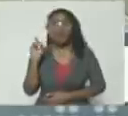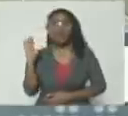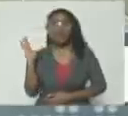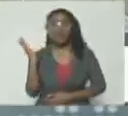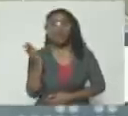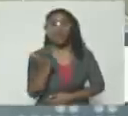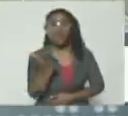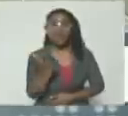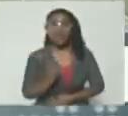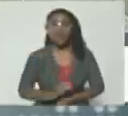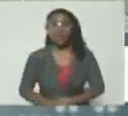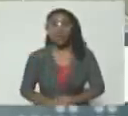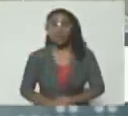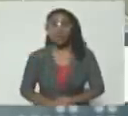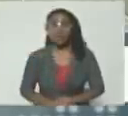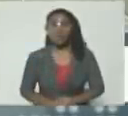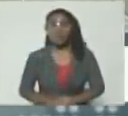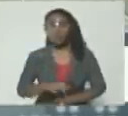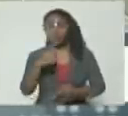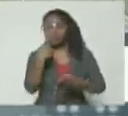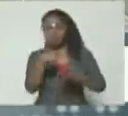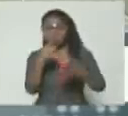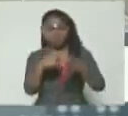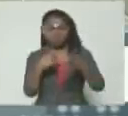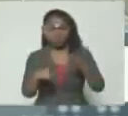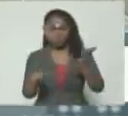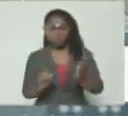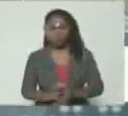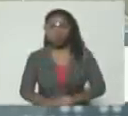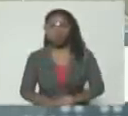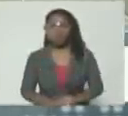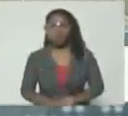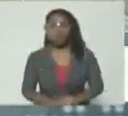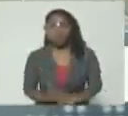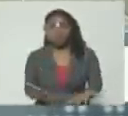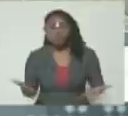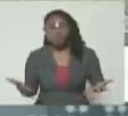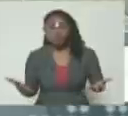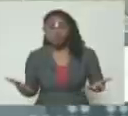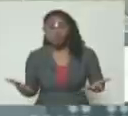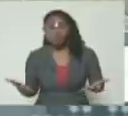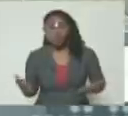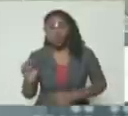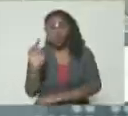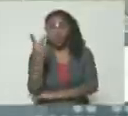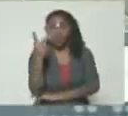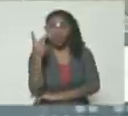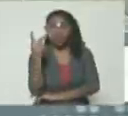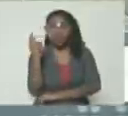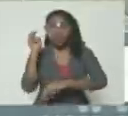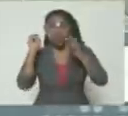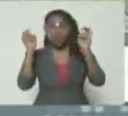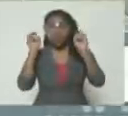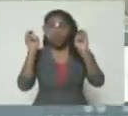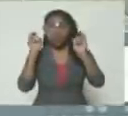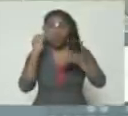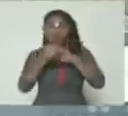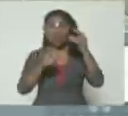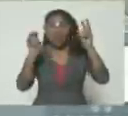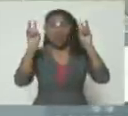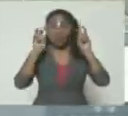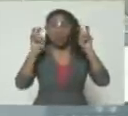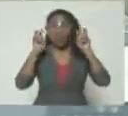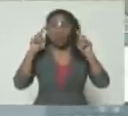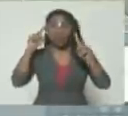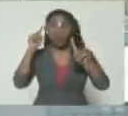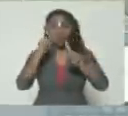servicio, etcétera, etcétera, y la segunda gran vocación, la nueva